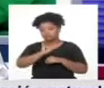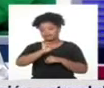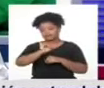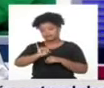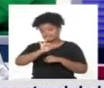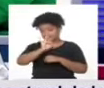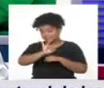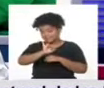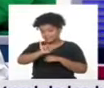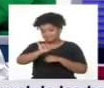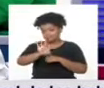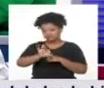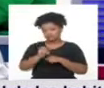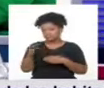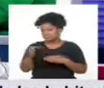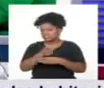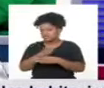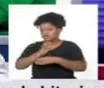hablando de una letalidad de